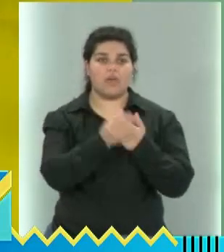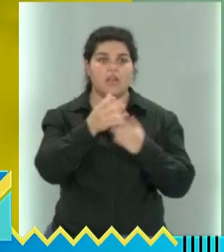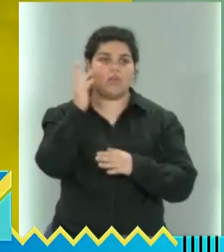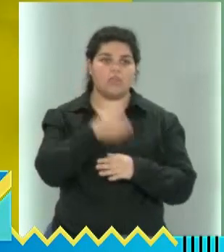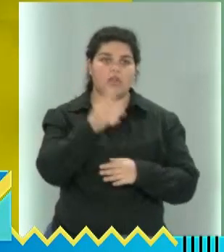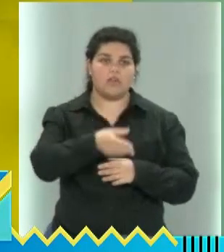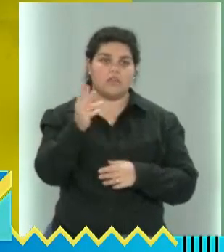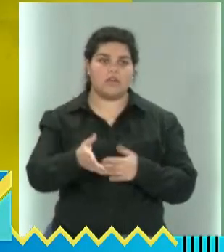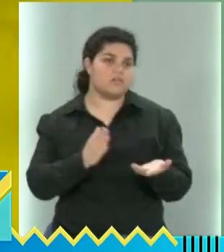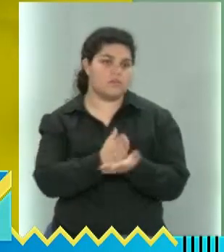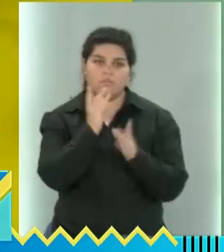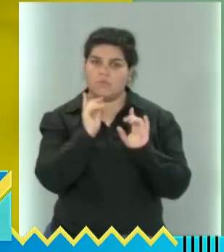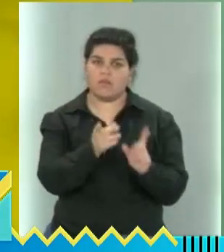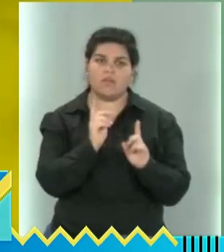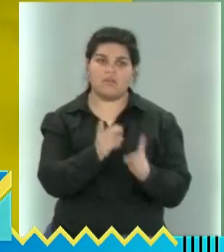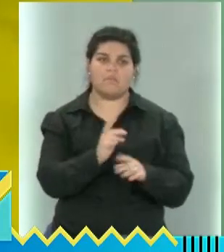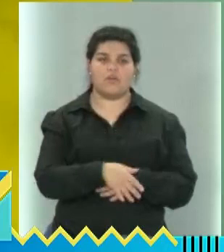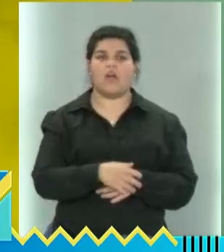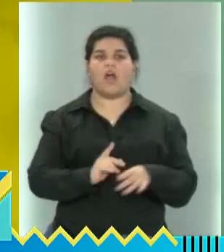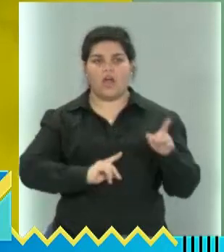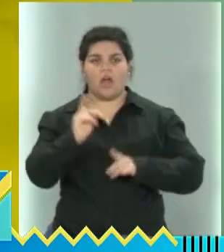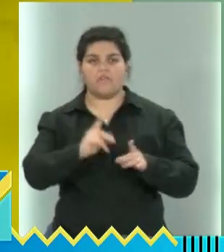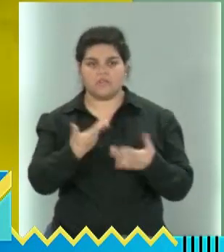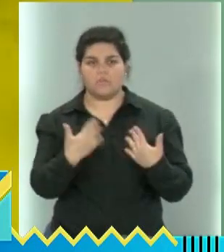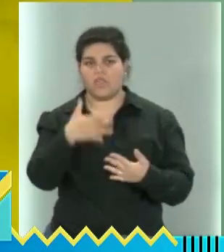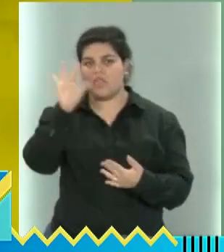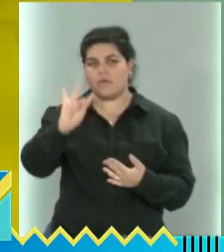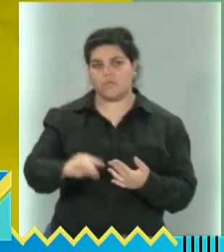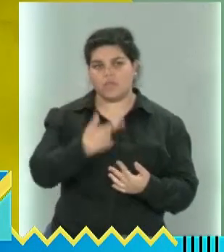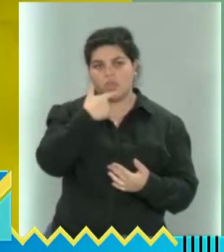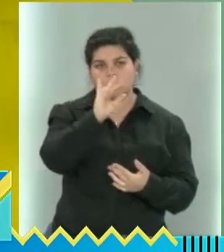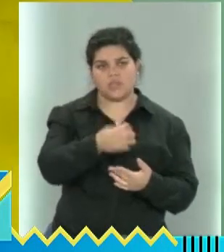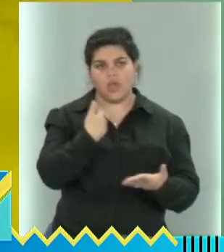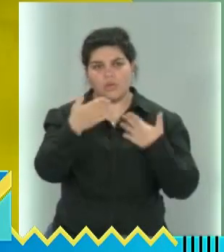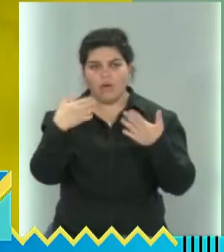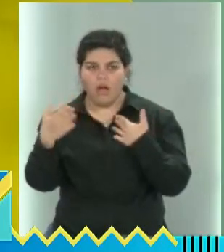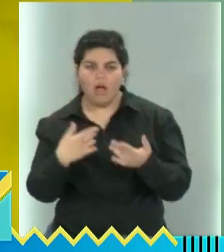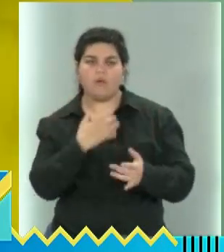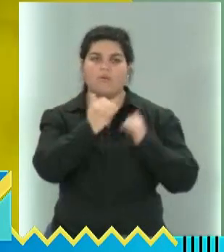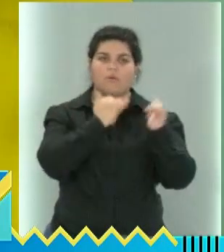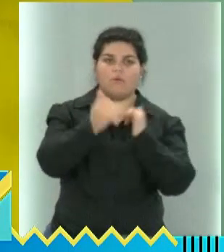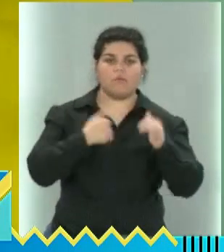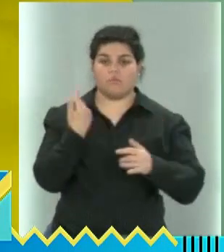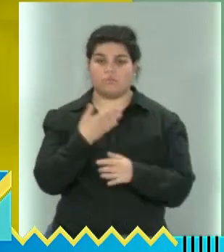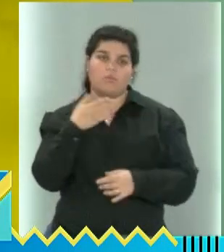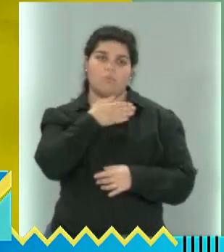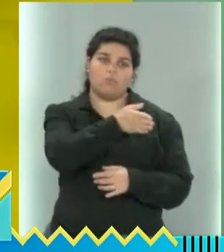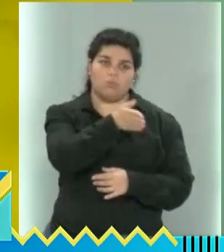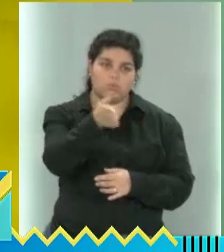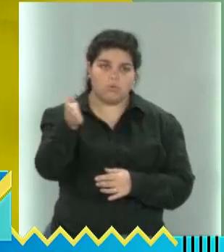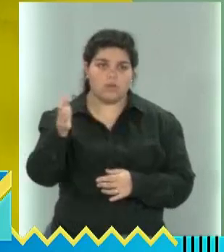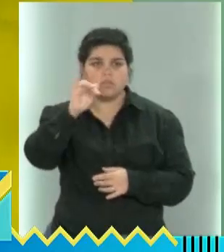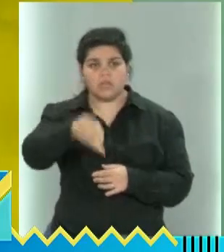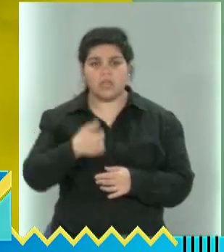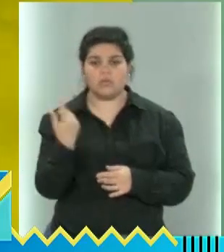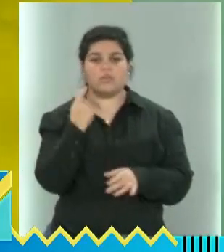tenido bien en claro y cuando hemos tenido la oportunidad de hablar con algún diputado, con algún senador, porque hemos andado golpeando puertas, ¿no? O sea,